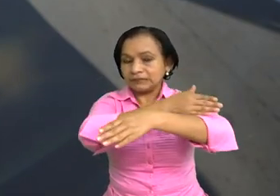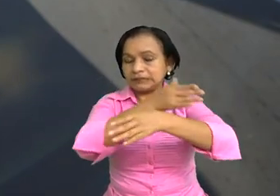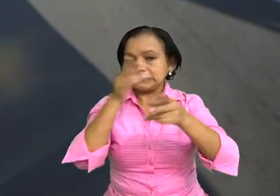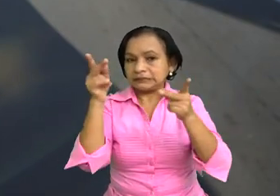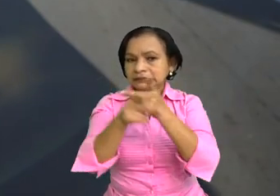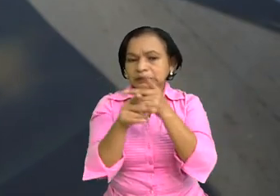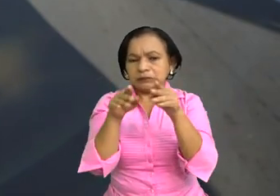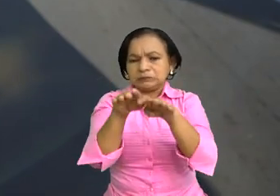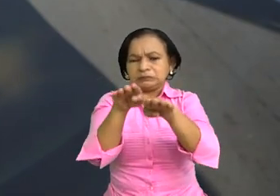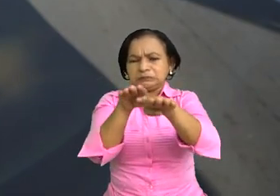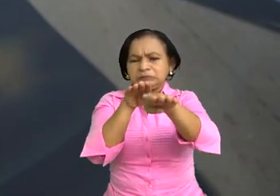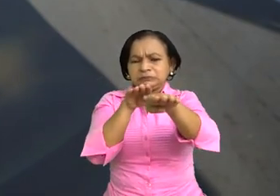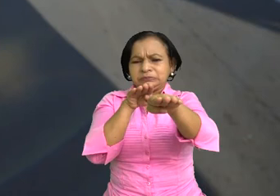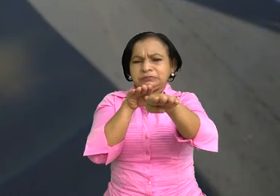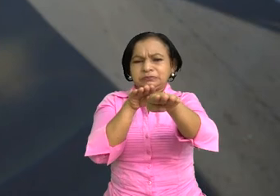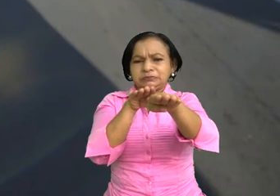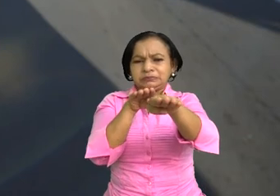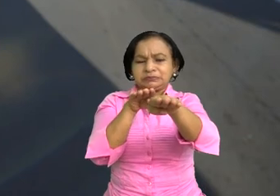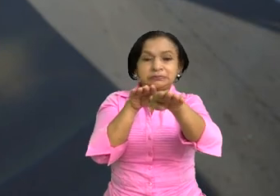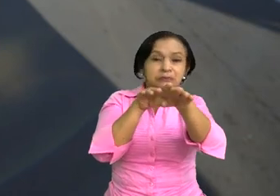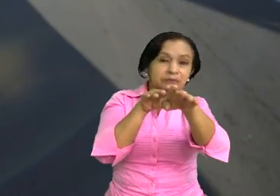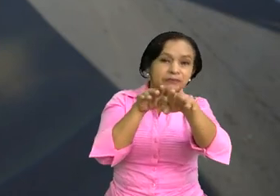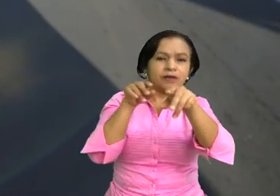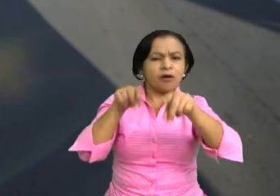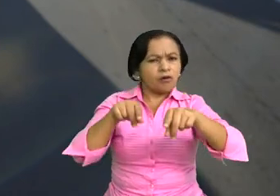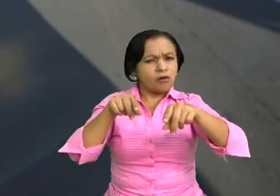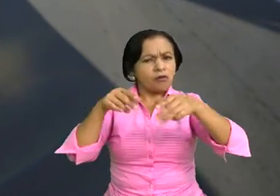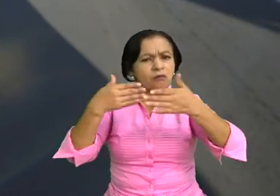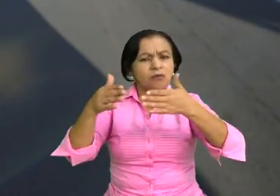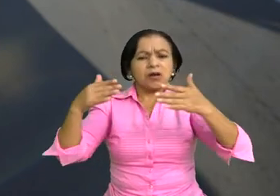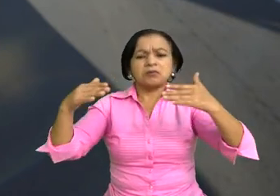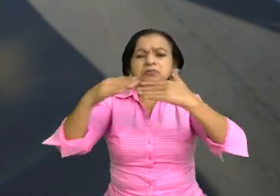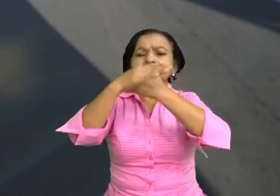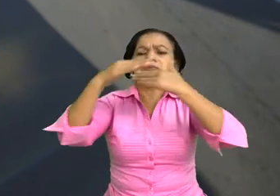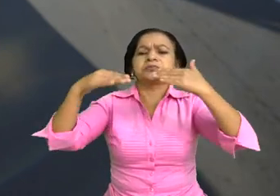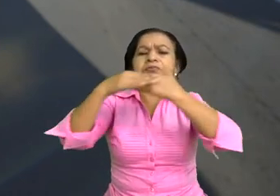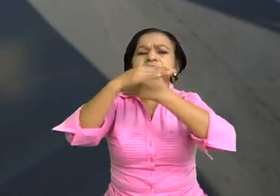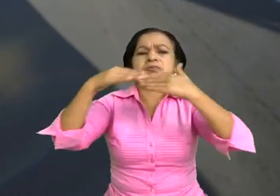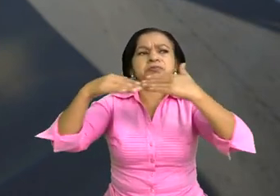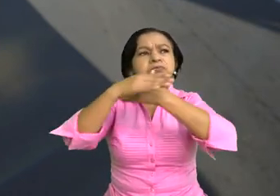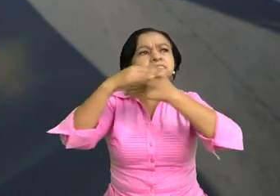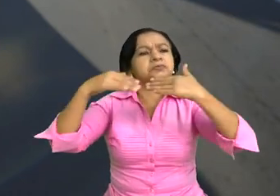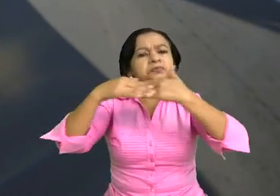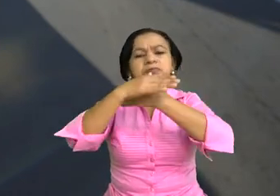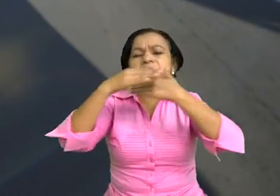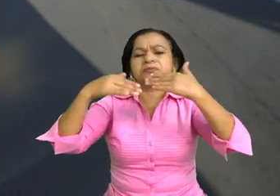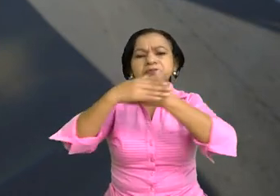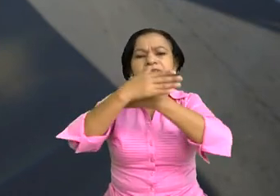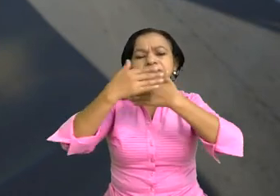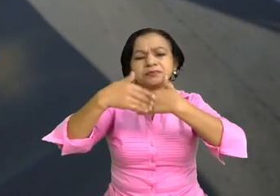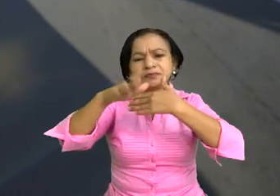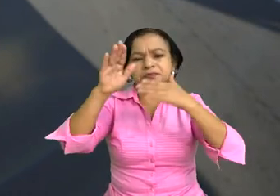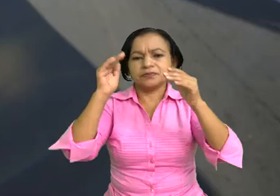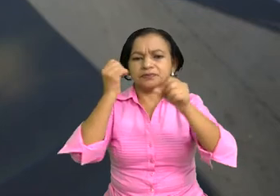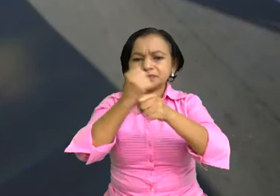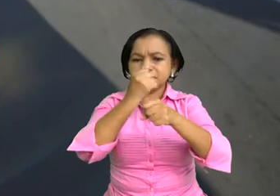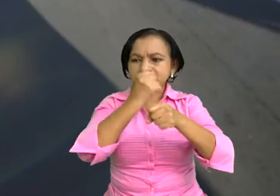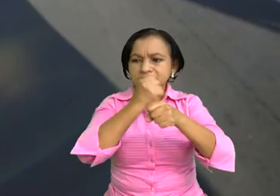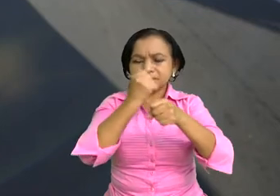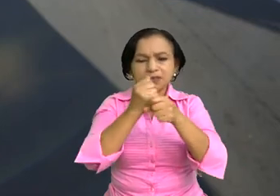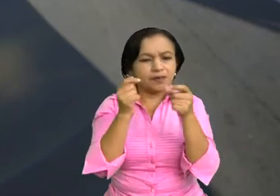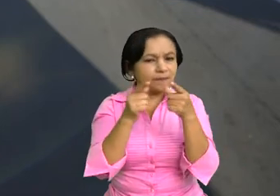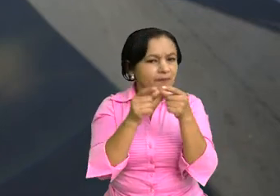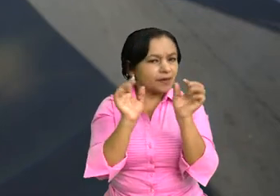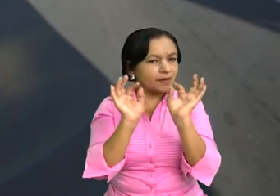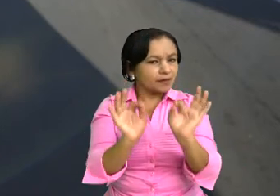terrible ahí y hoy por hoy la gente fluye con gran seguridad, con gran confort hacia sus trabajos, hacia la capital. Ha